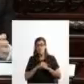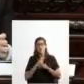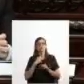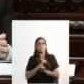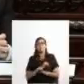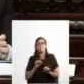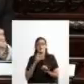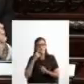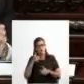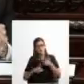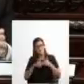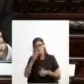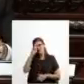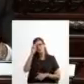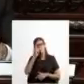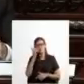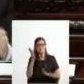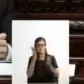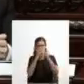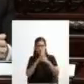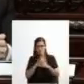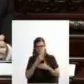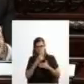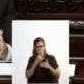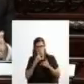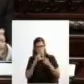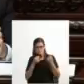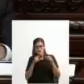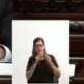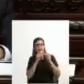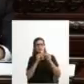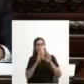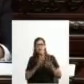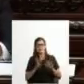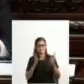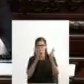competir internacionalmente con una mochila de este tipo.